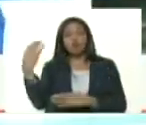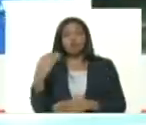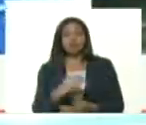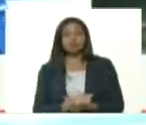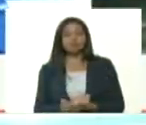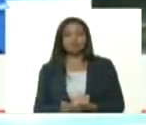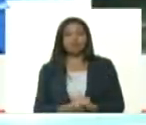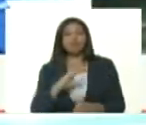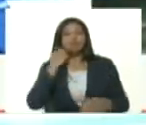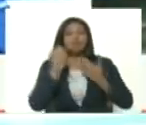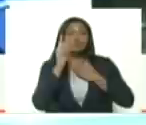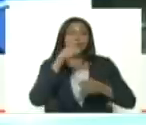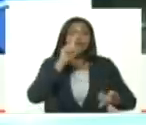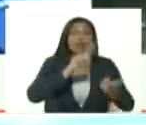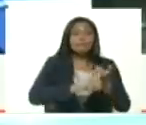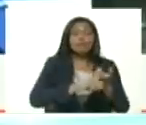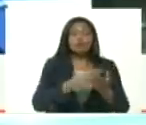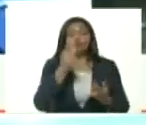Contagió a su esposo.